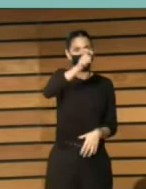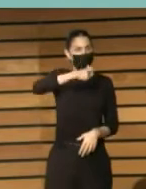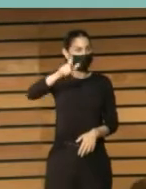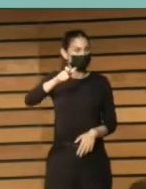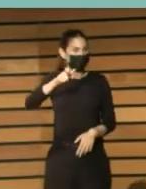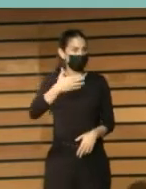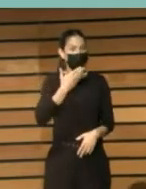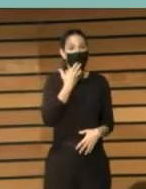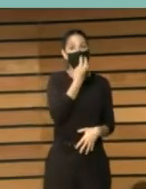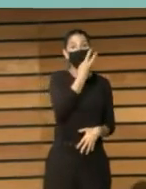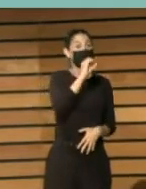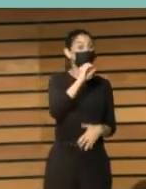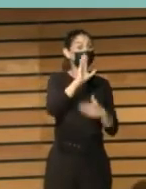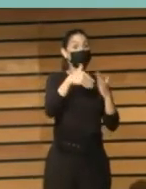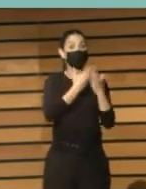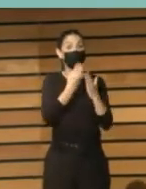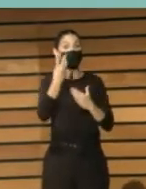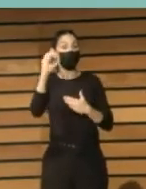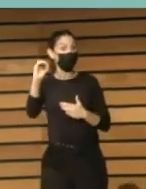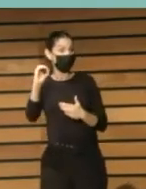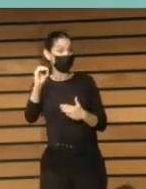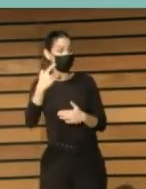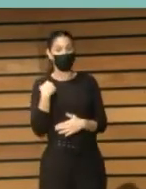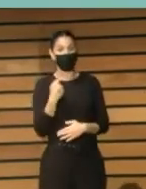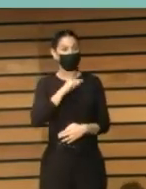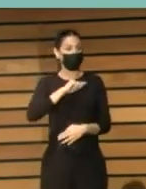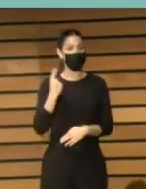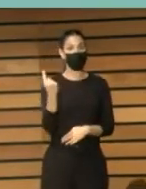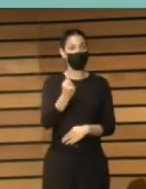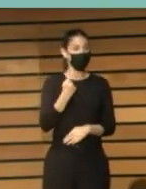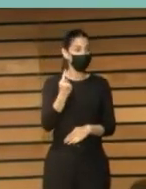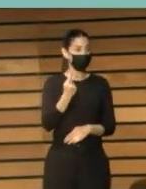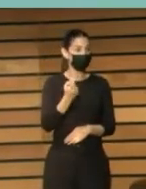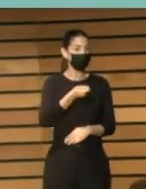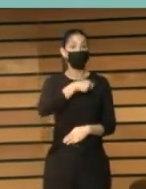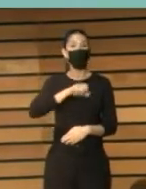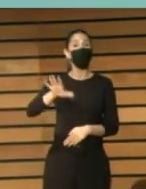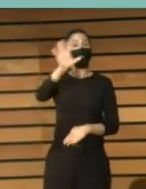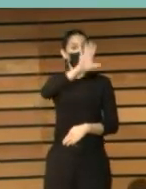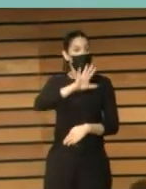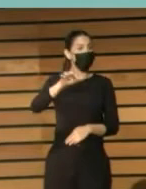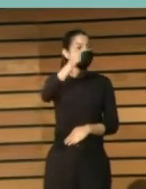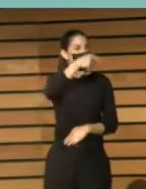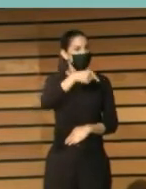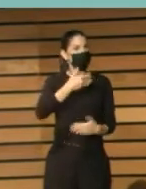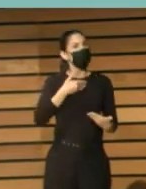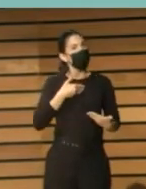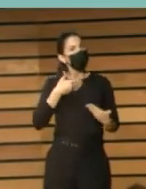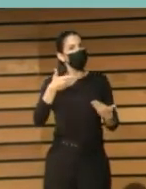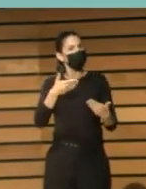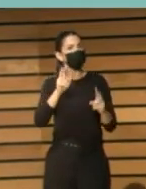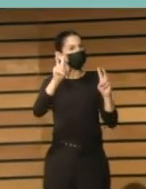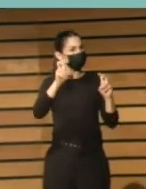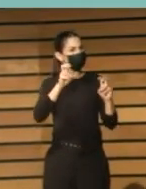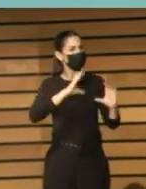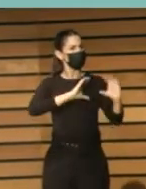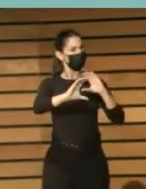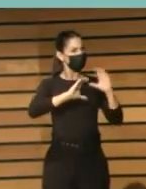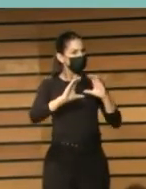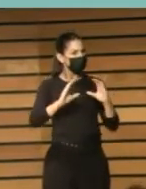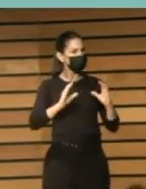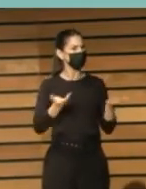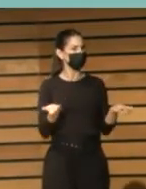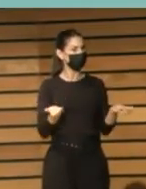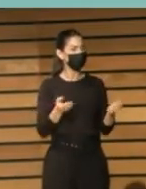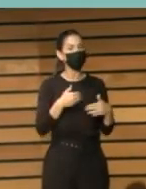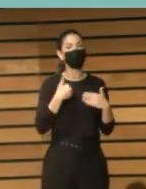agarrarnos, es muy difícil hacer grupos. Aunque España es un país que favorece mucho la comunicación, es muy difícil hacer grupos. Entonces,